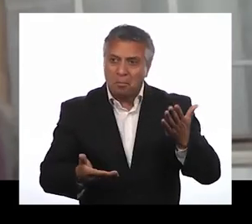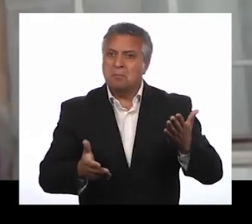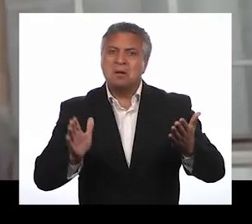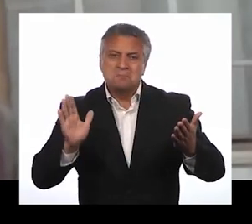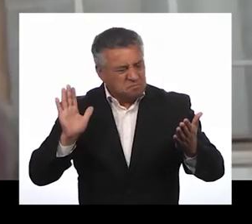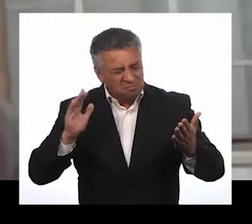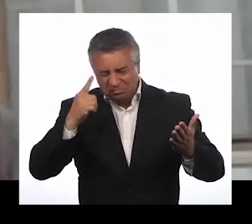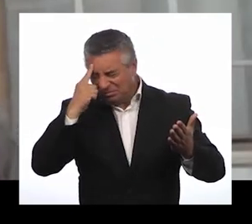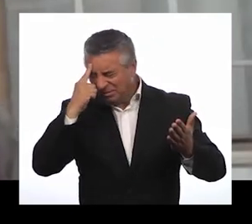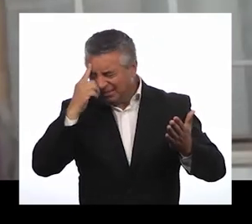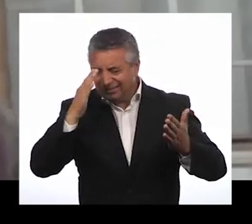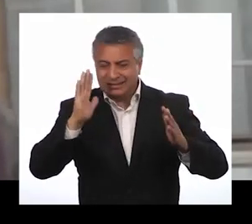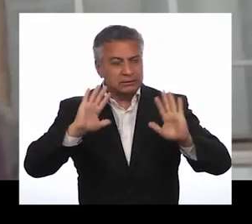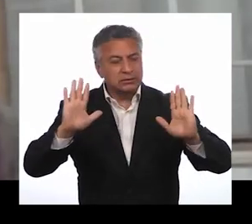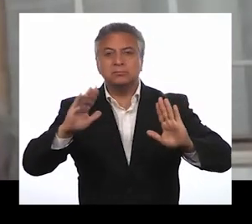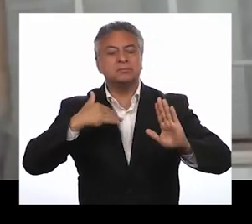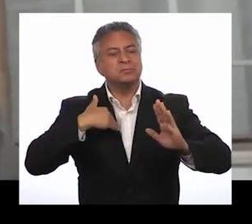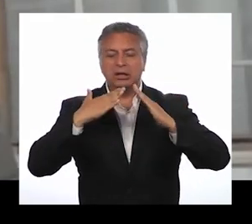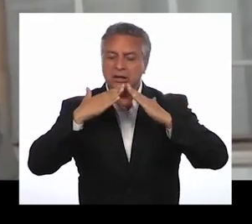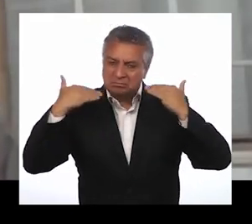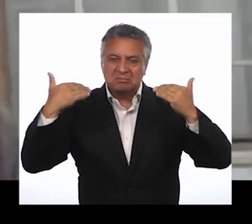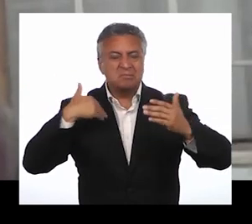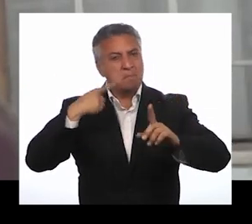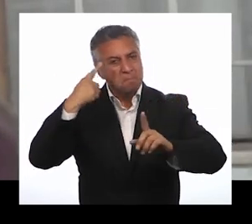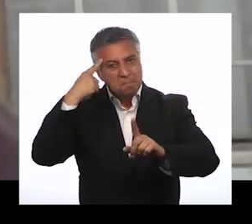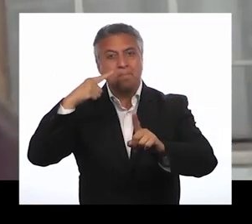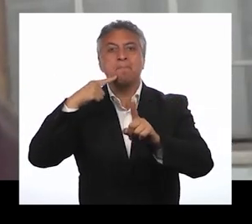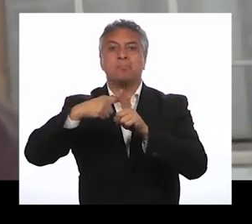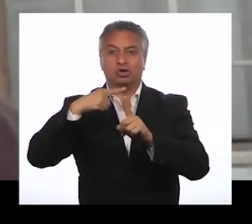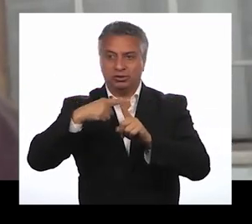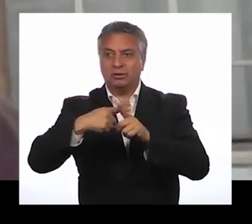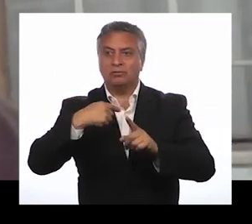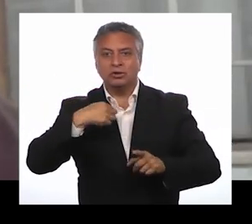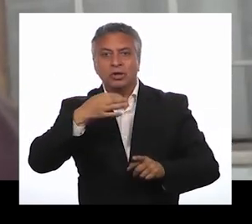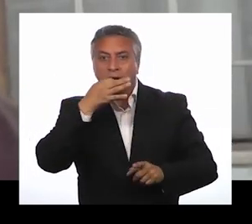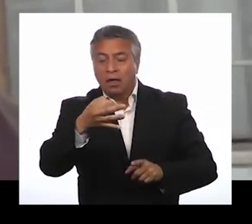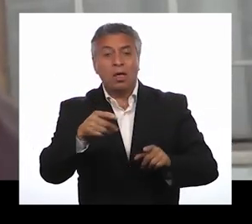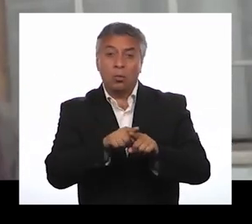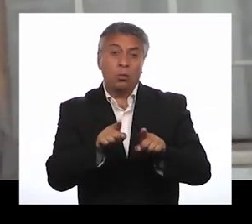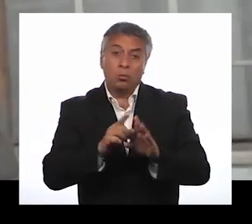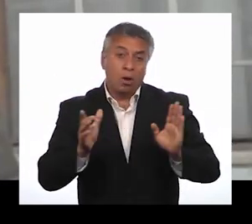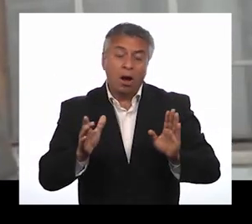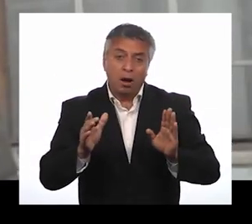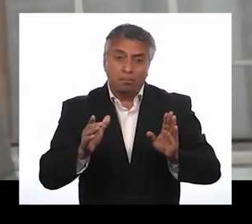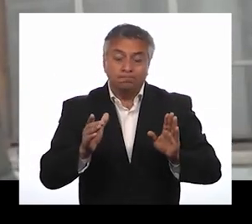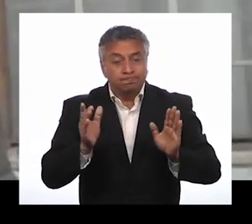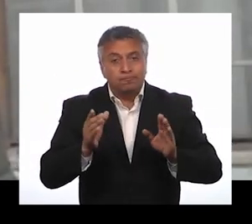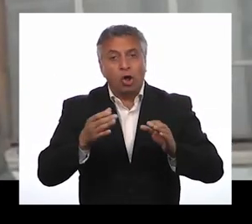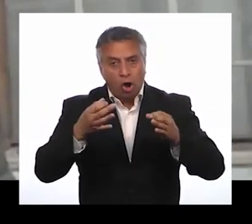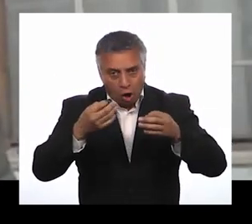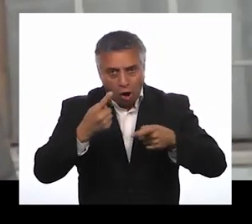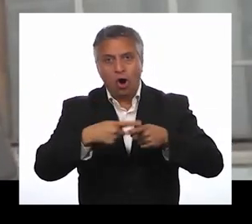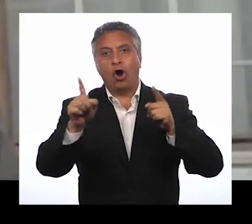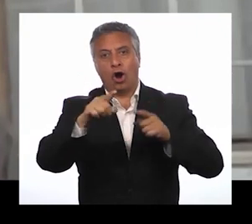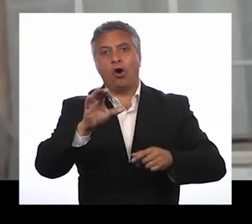siempre adelante, siempre ando positivo, siempre ando alegre, riéndome. Porque como le dije al principio, lo vi como otra oportunidad.